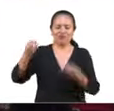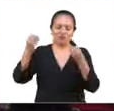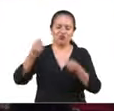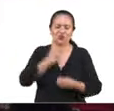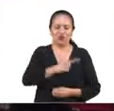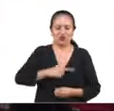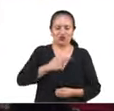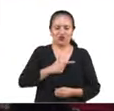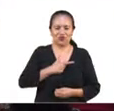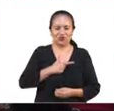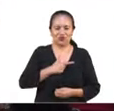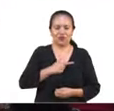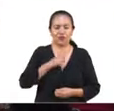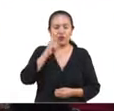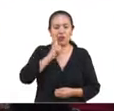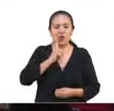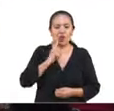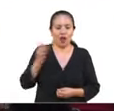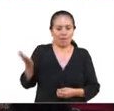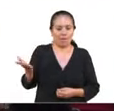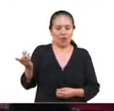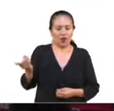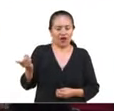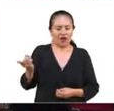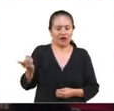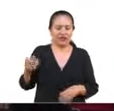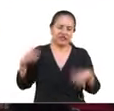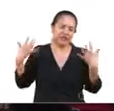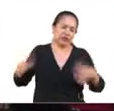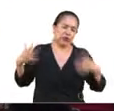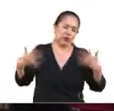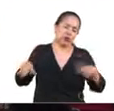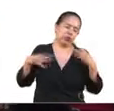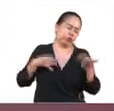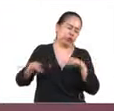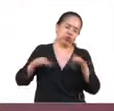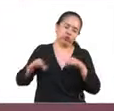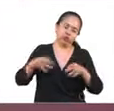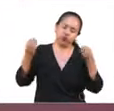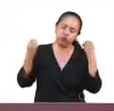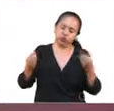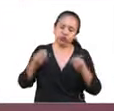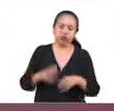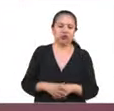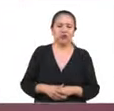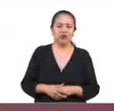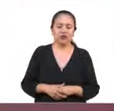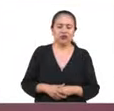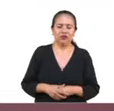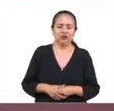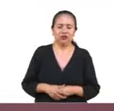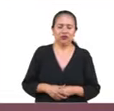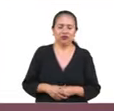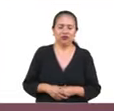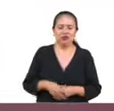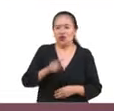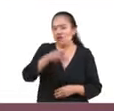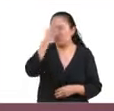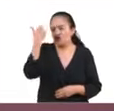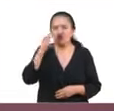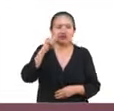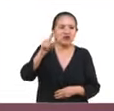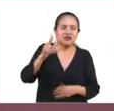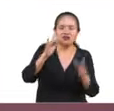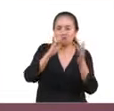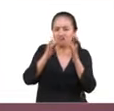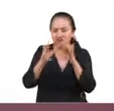Ella es una mujer hiper trabajadora. Yo no sé si ustedes tienen redes